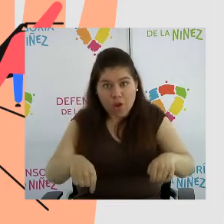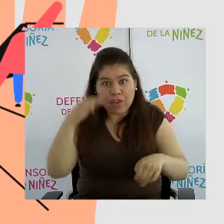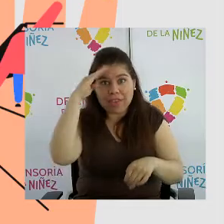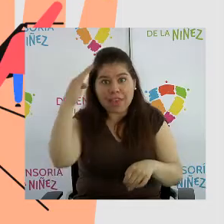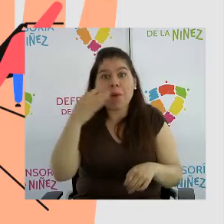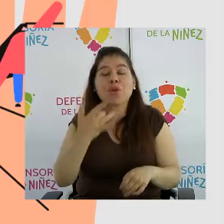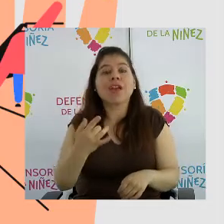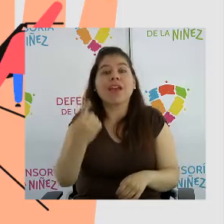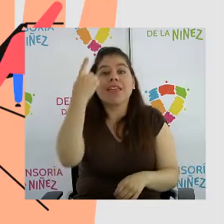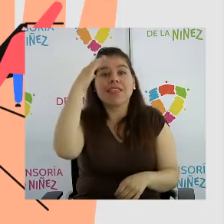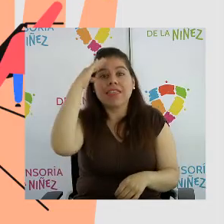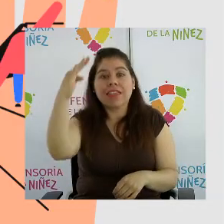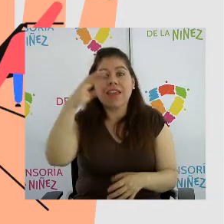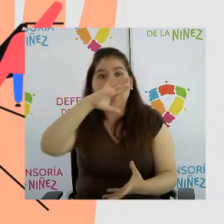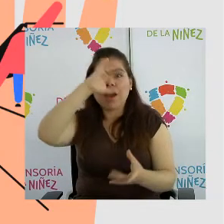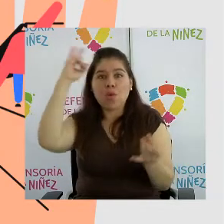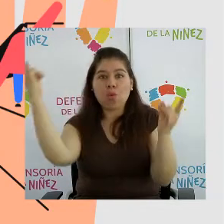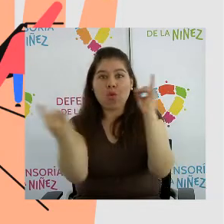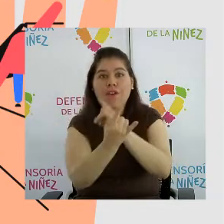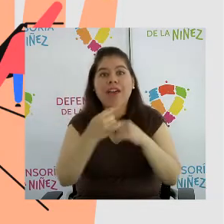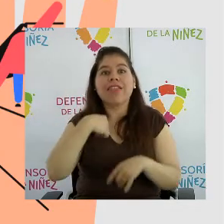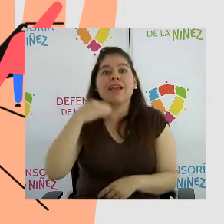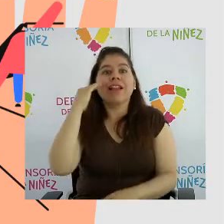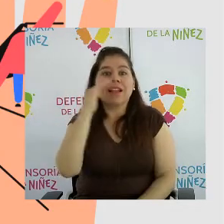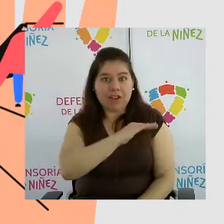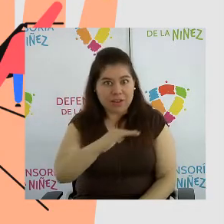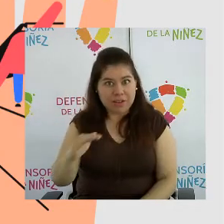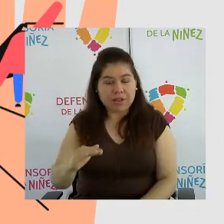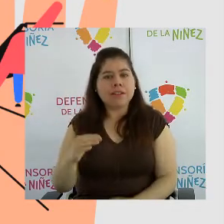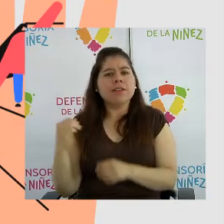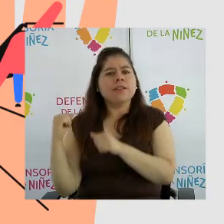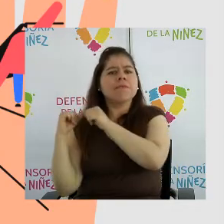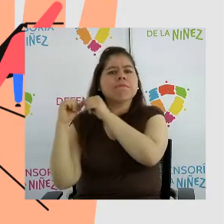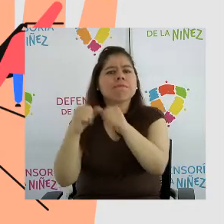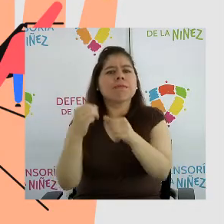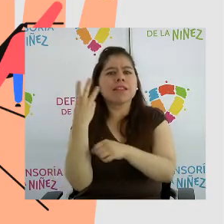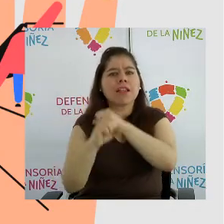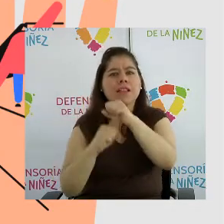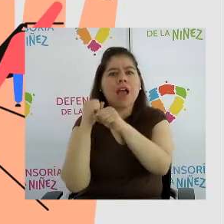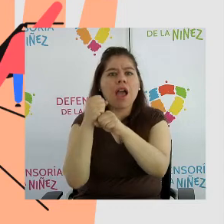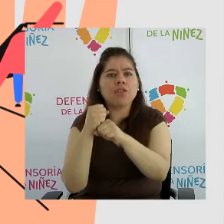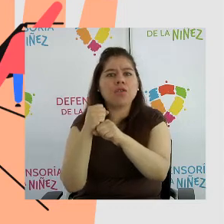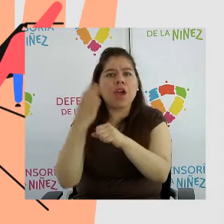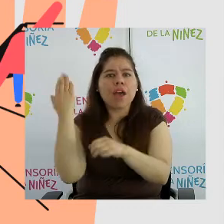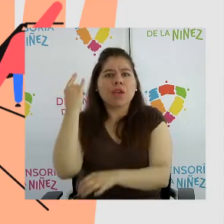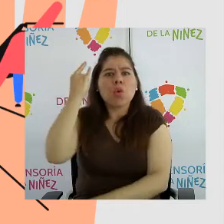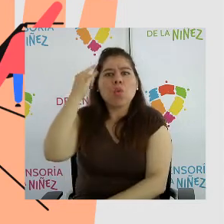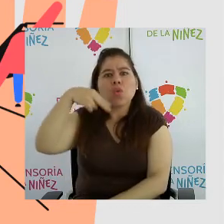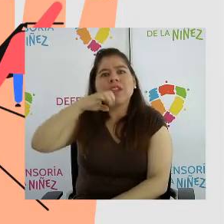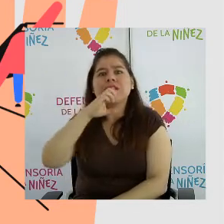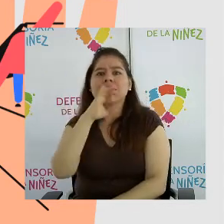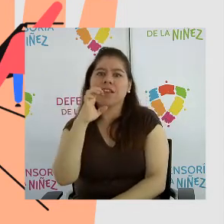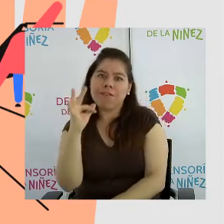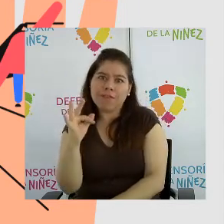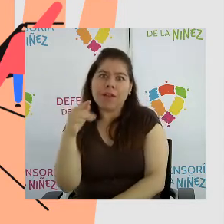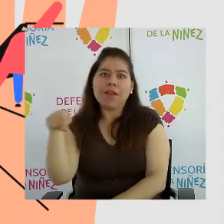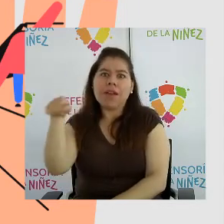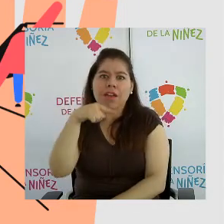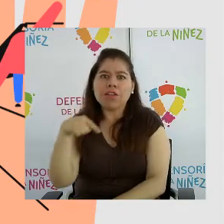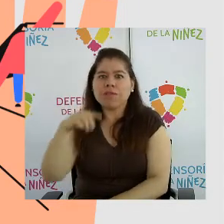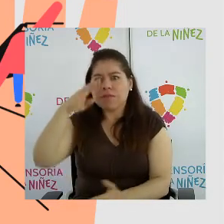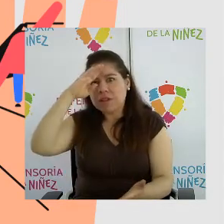del Niño. Y porque lo que se conmemora son los 30 años desde que la Asamblea General de las Naciones Unidas ratificó la Convención sobre